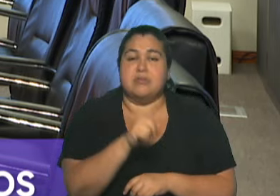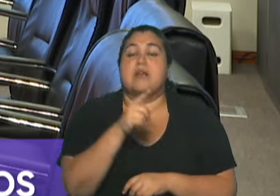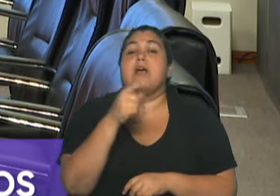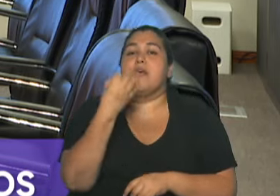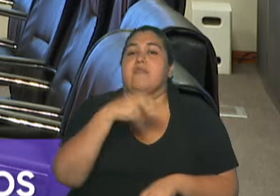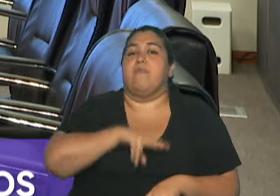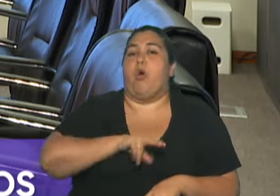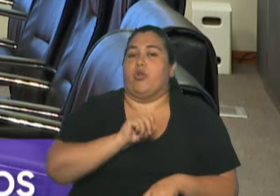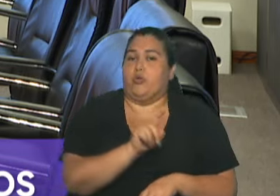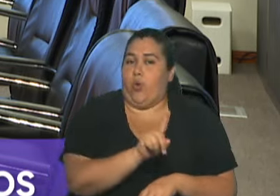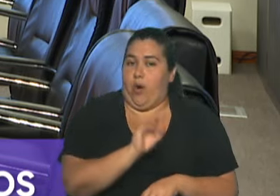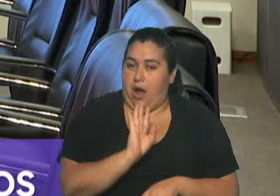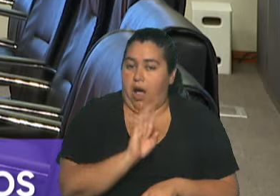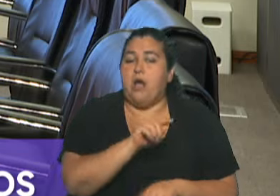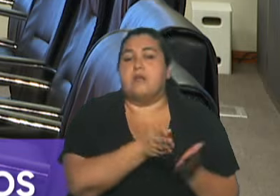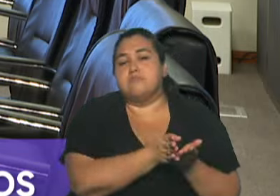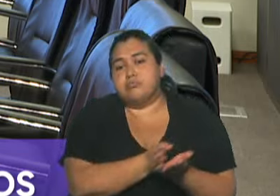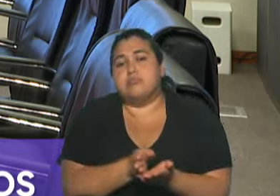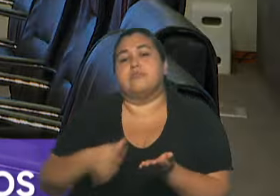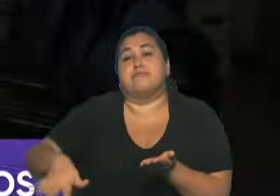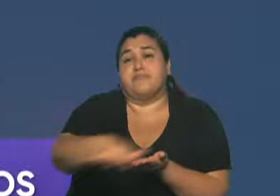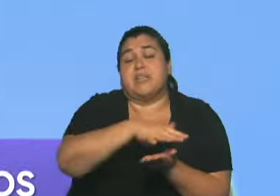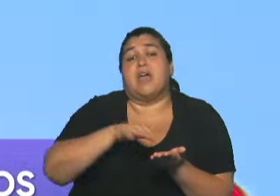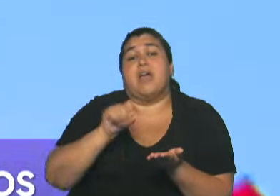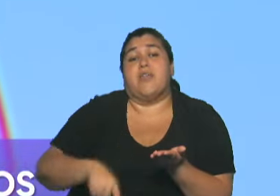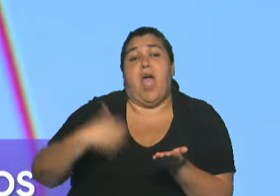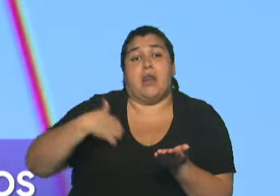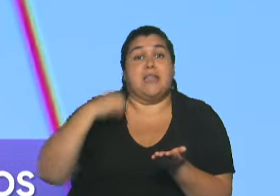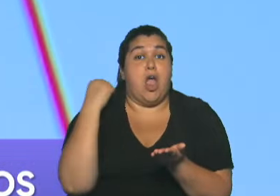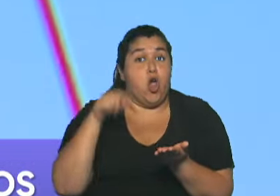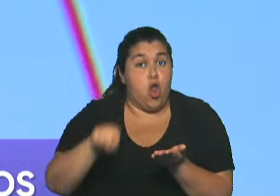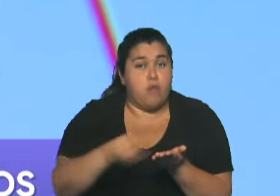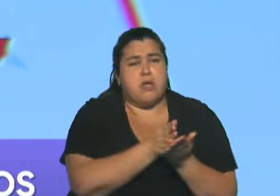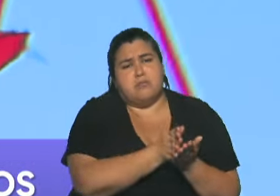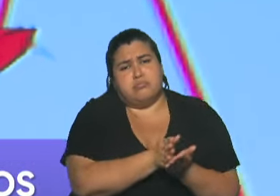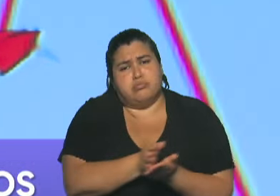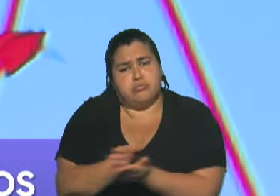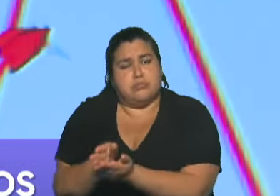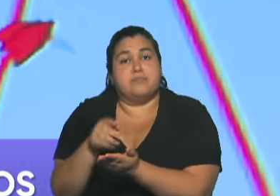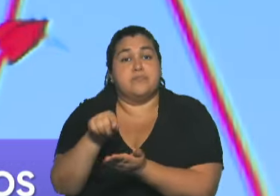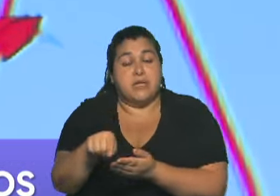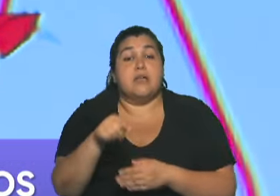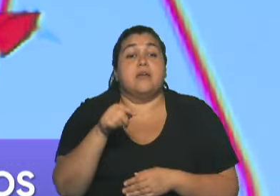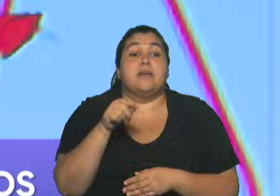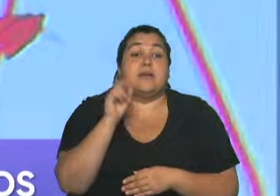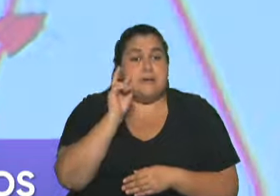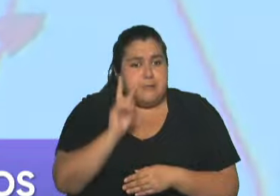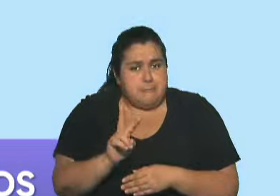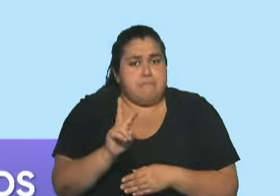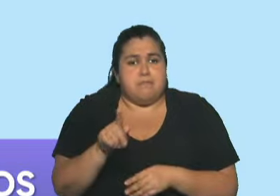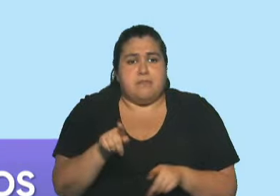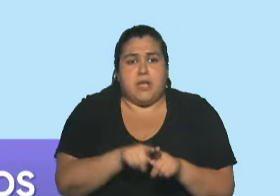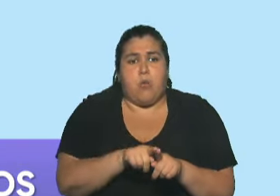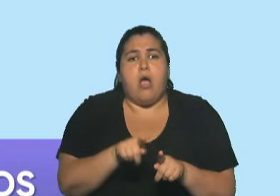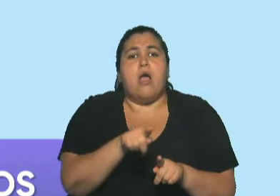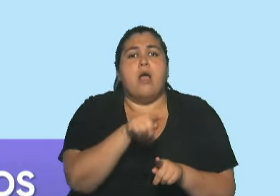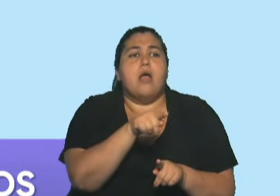portuguesa incursionando dentro de la zona económica exclusiva a una velocidad inferior a se nudo presumiblemente compatible con tarea